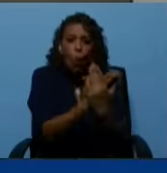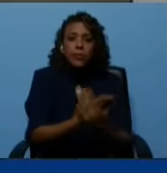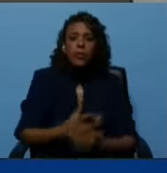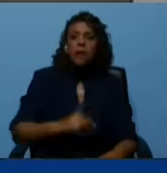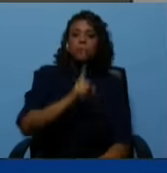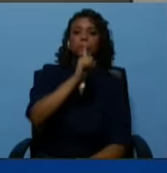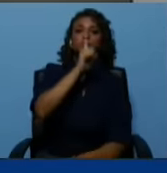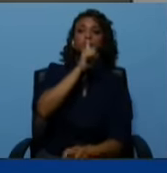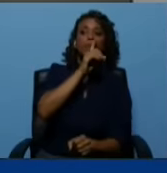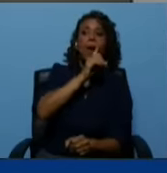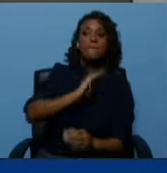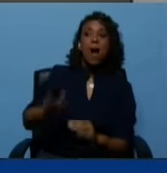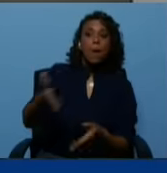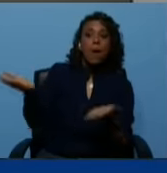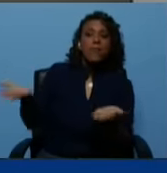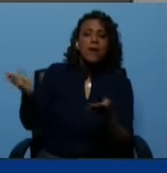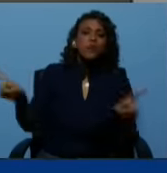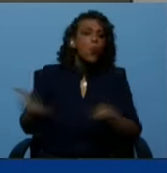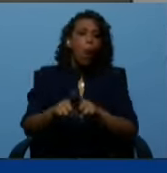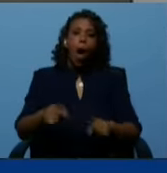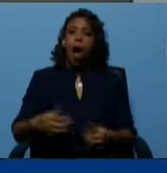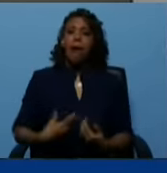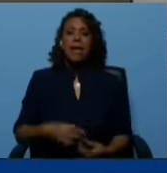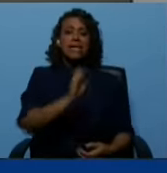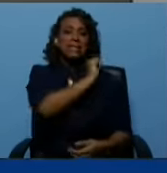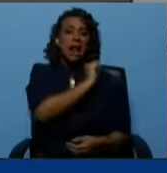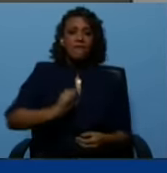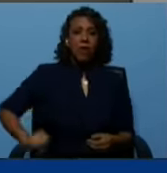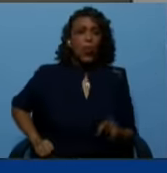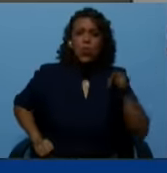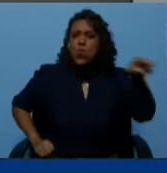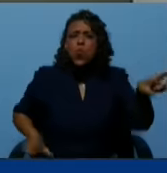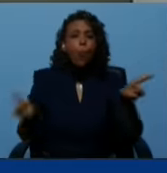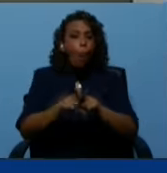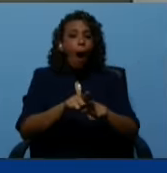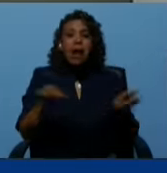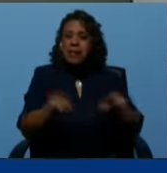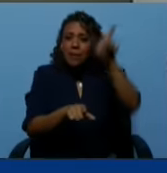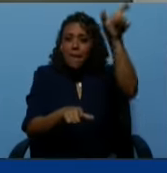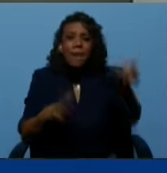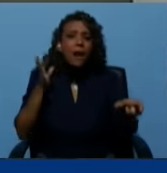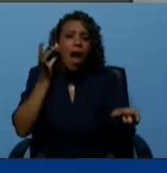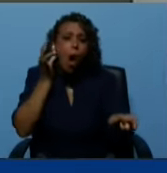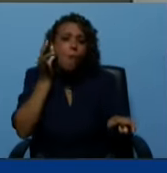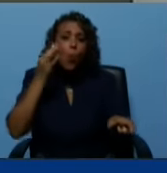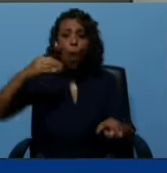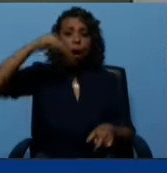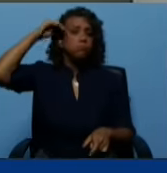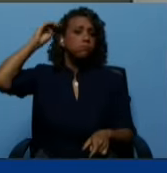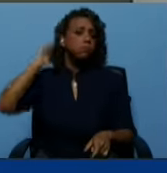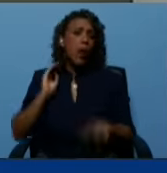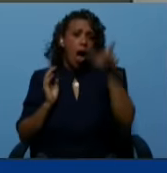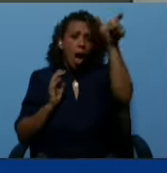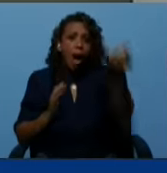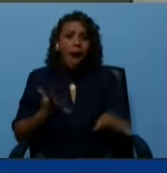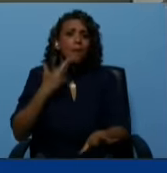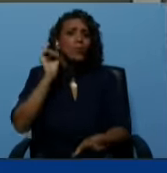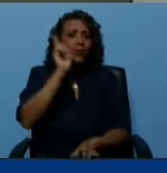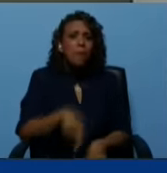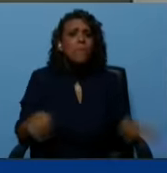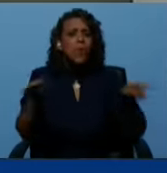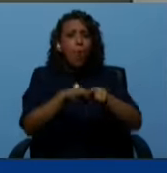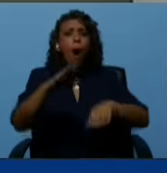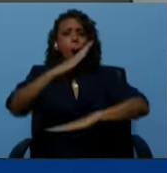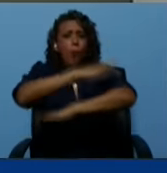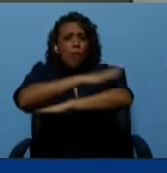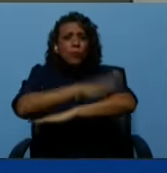que manda hacer como así en El Salvador, y esta señora fascista de los apellidos, la Machado,